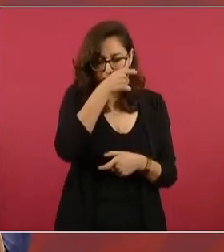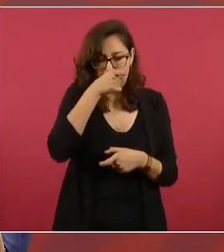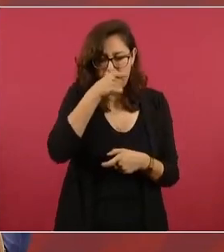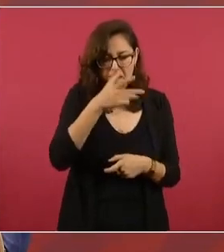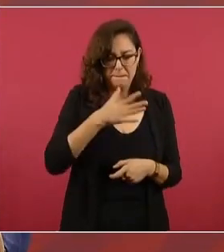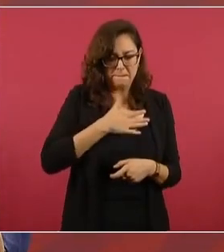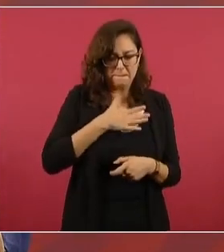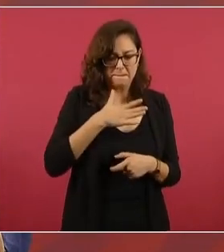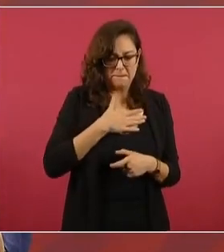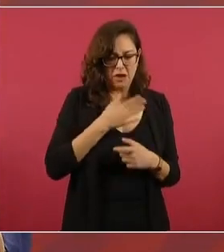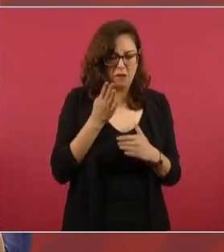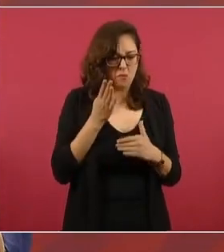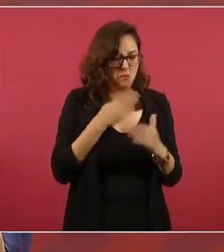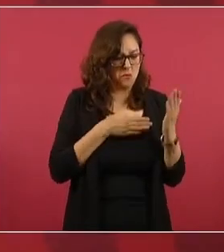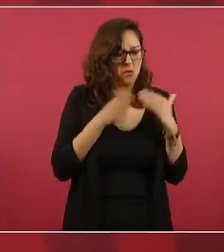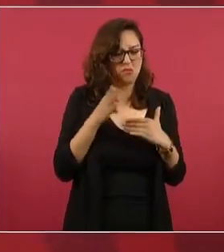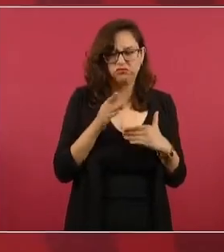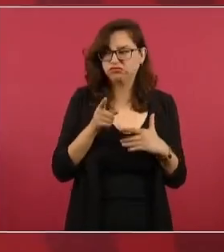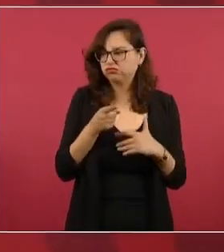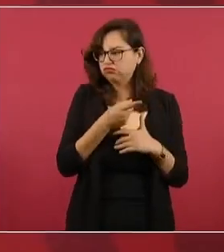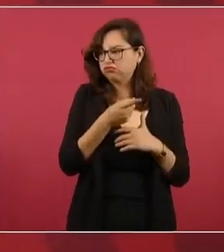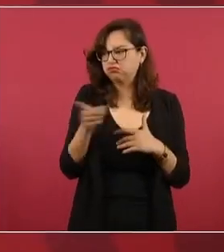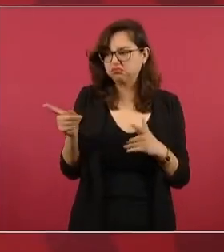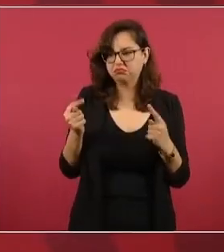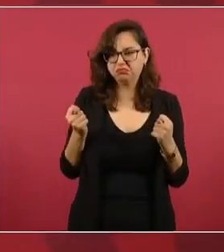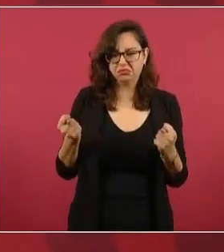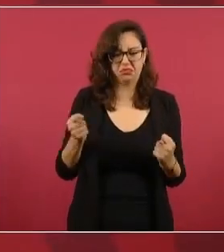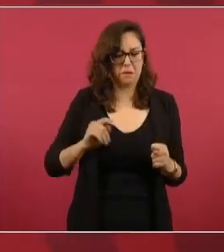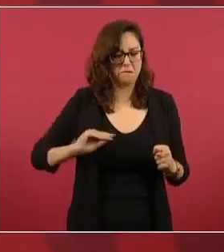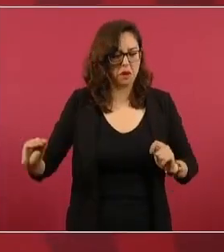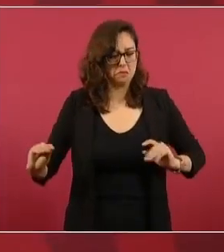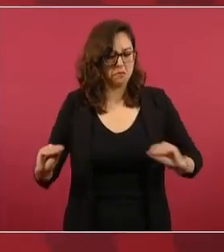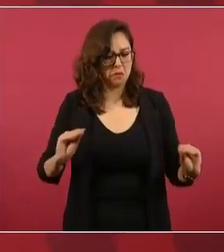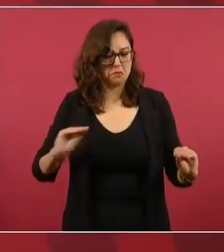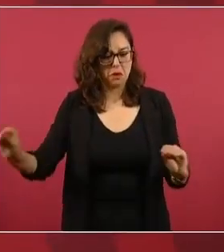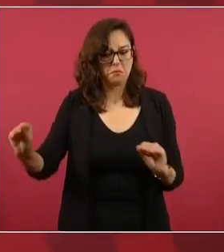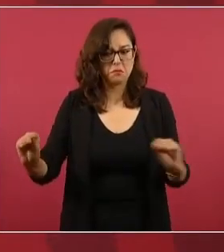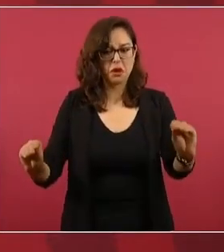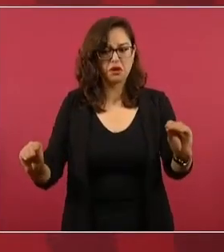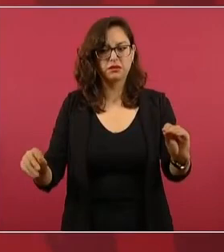costa, sin escrúpulos morales de ninguna índole.